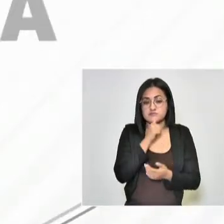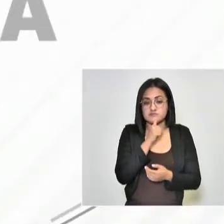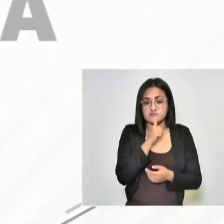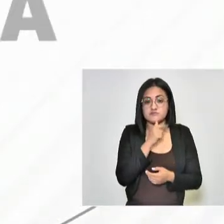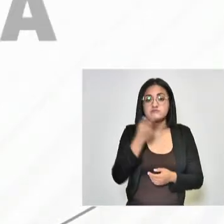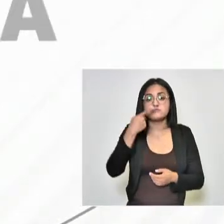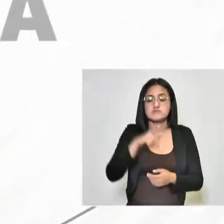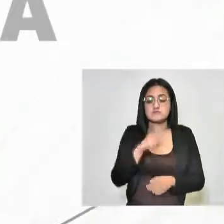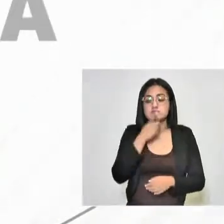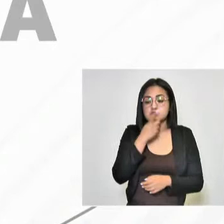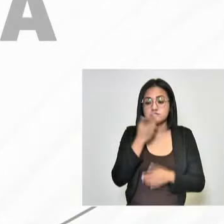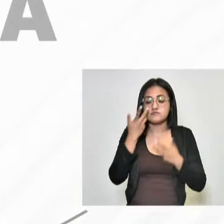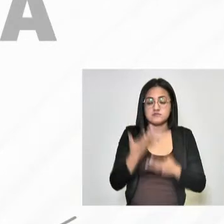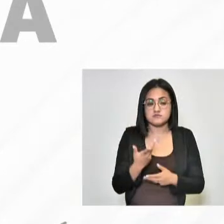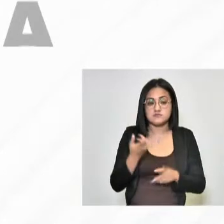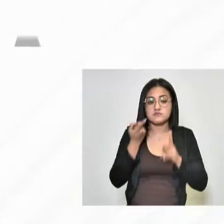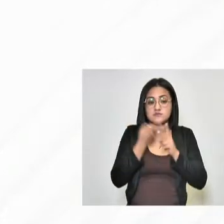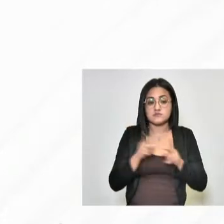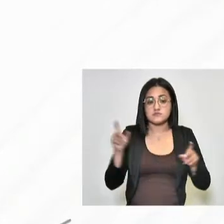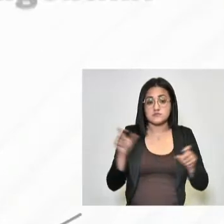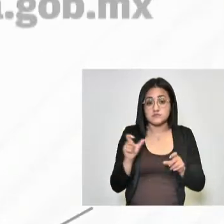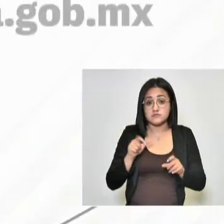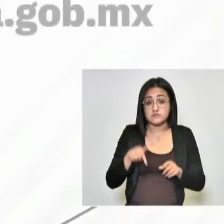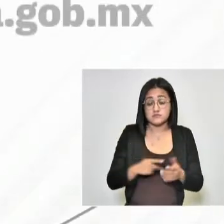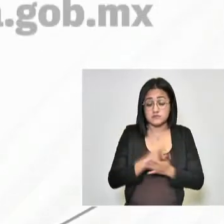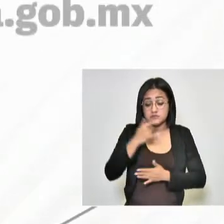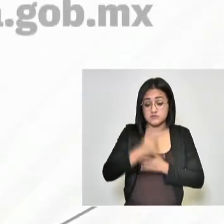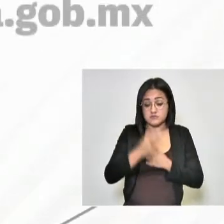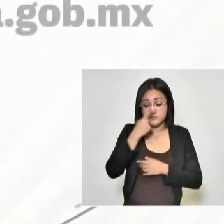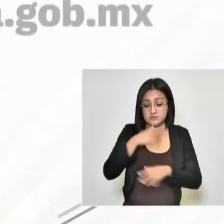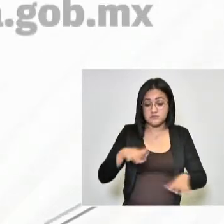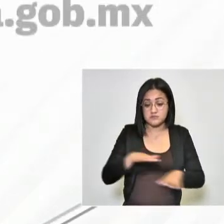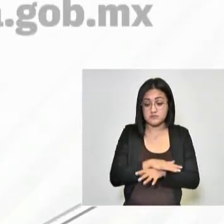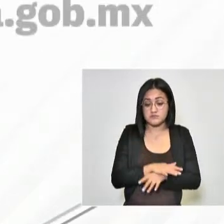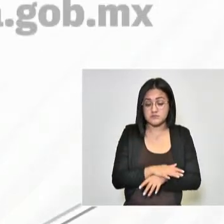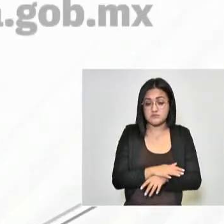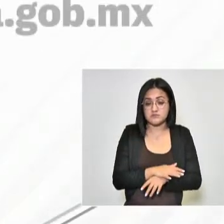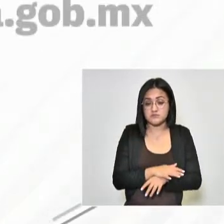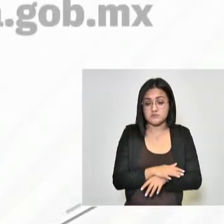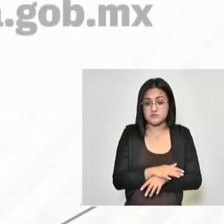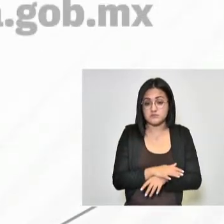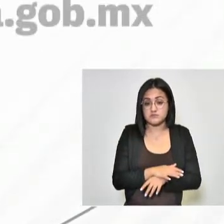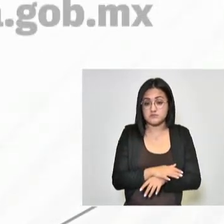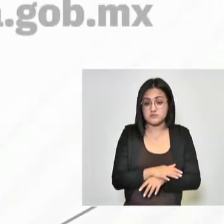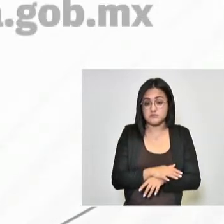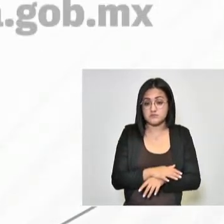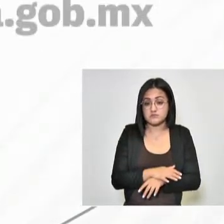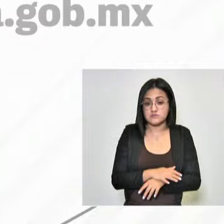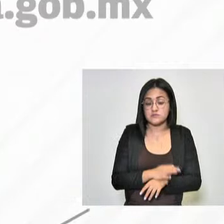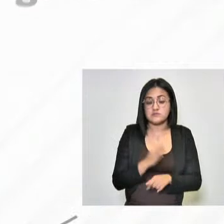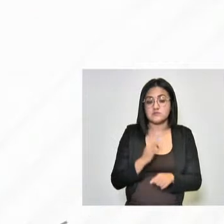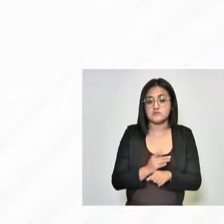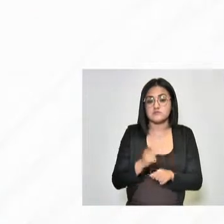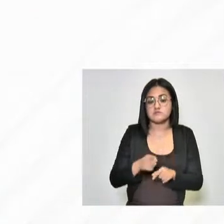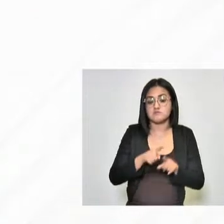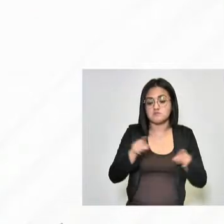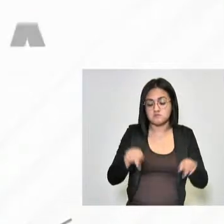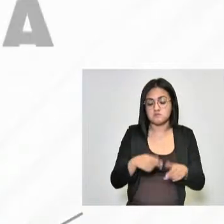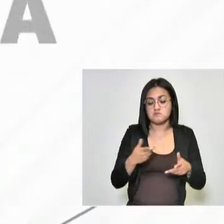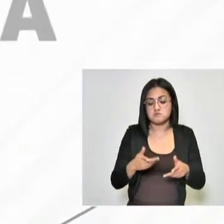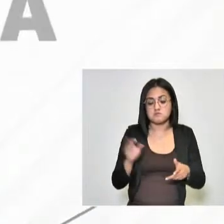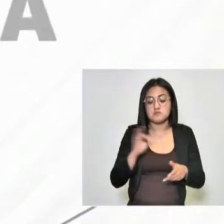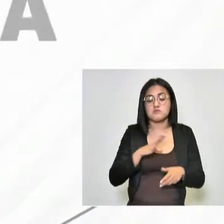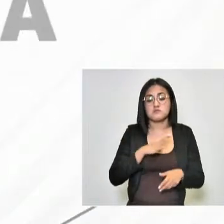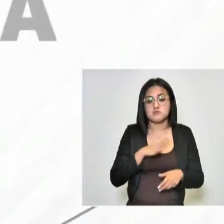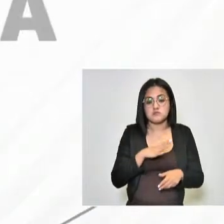Pero señalan que al querer iniciar el proyecto para la restauración de un deterioro de uno de estos terrenos, pues ha